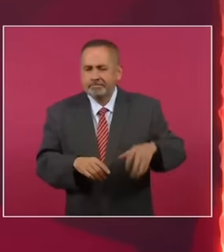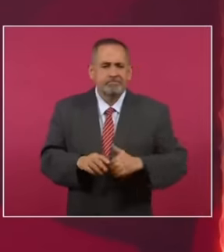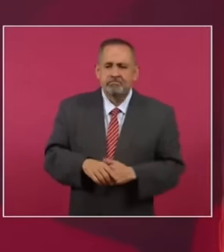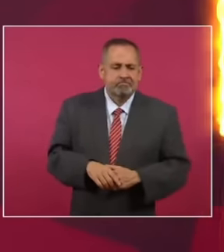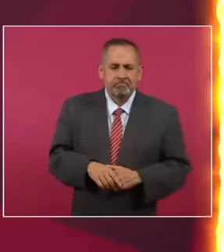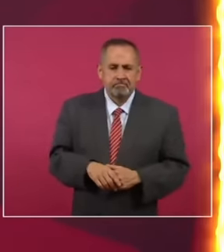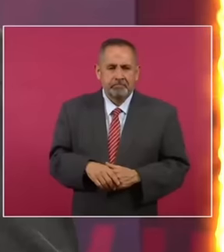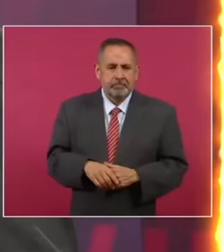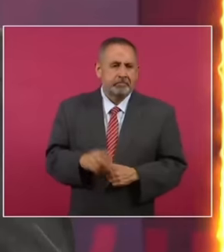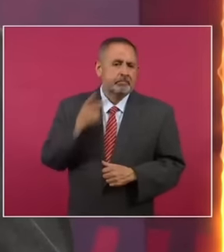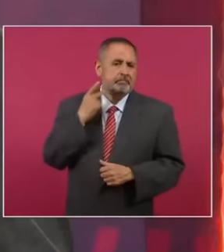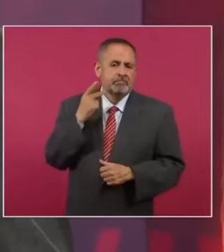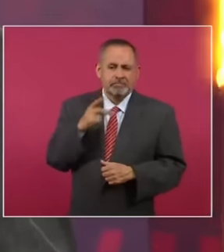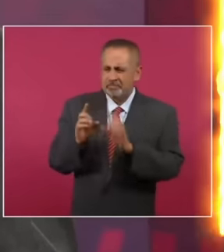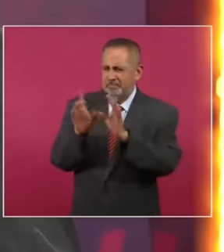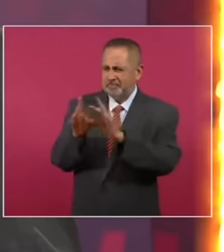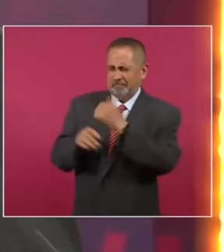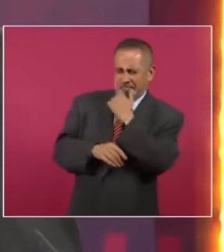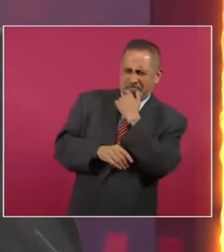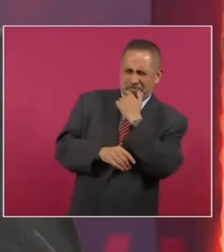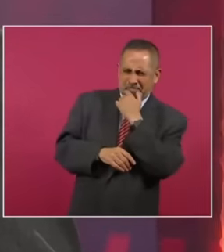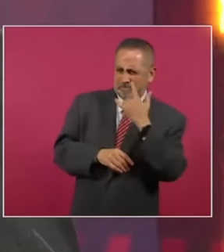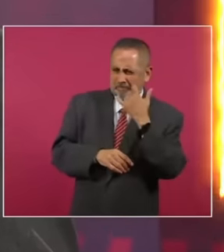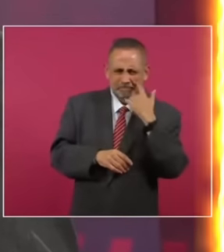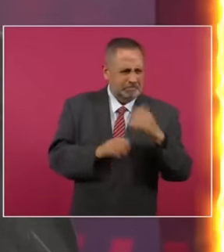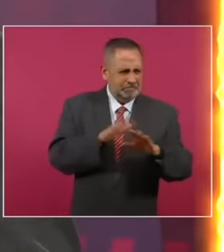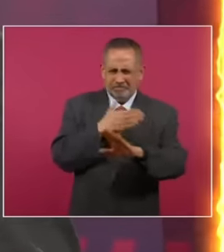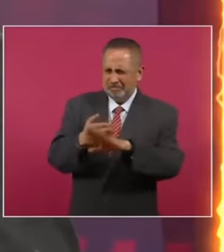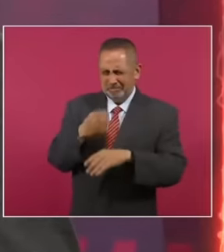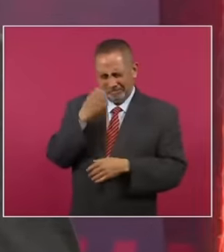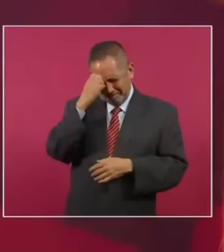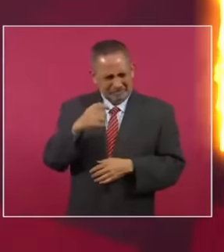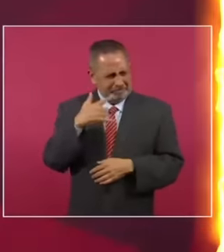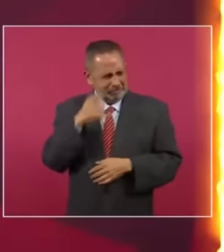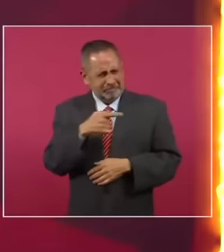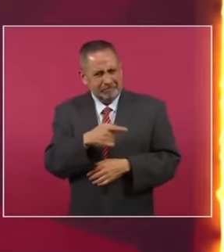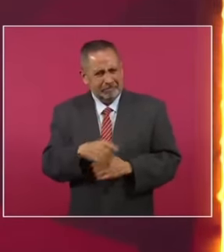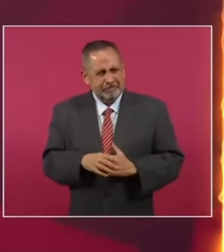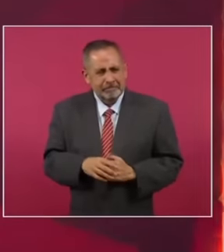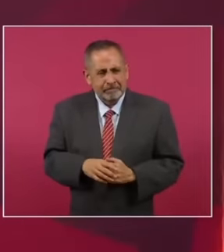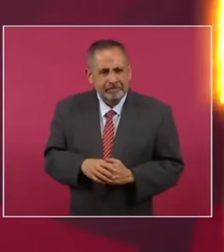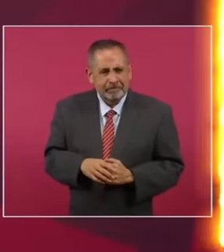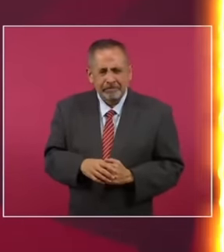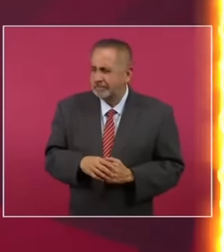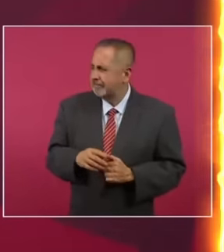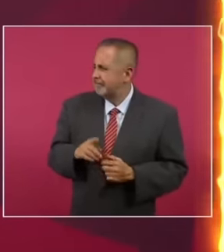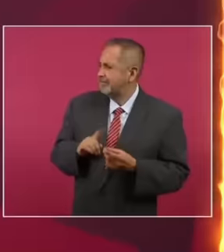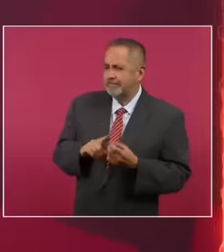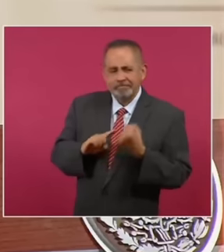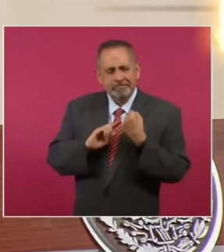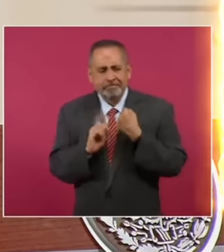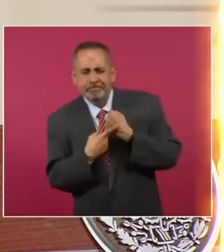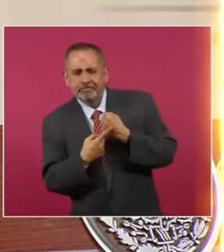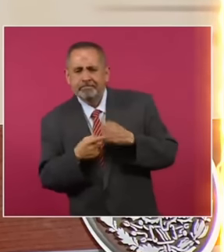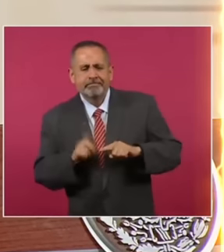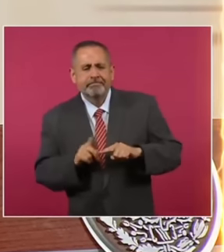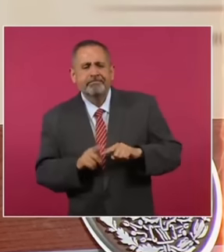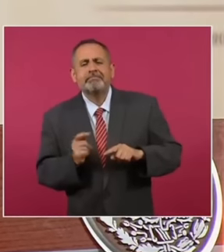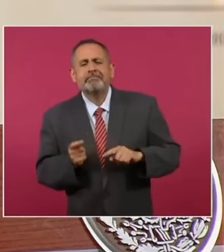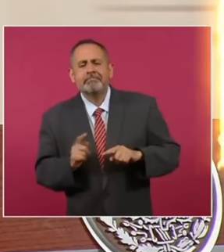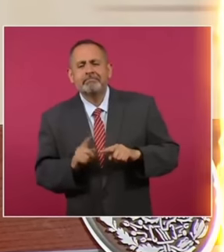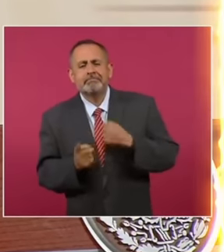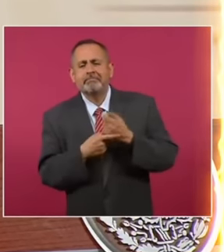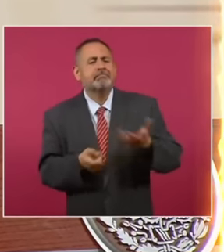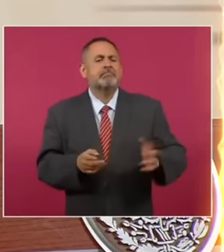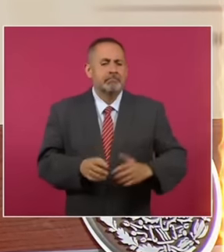política, cuando suceden cosas así, atípicas, siempre la pregunta es, ¿y de parte de quién?